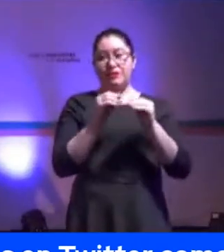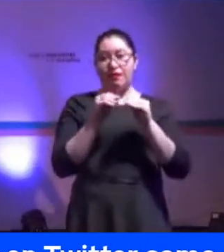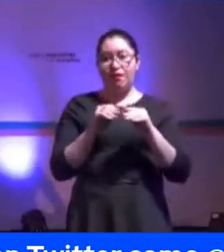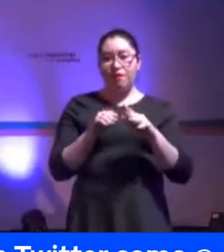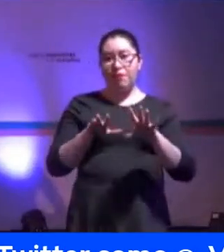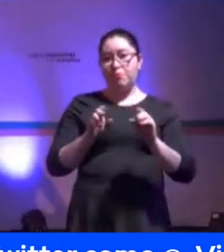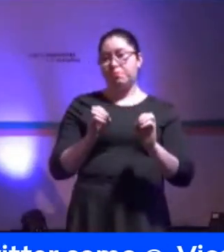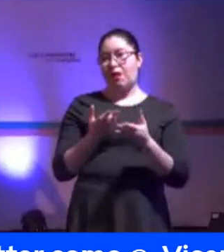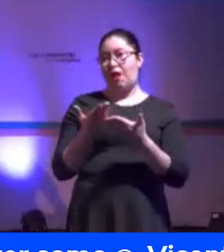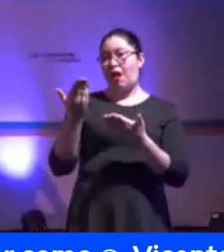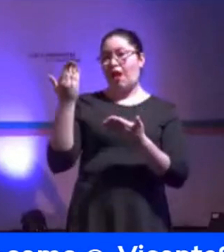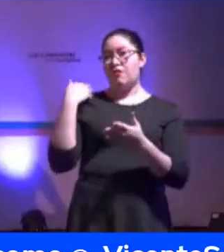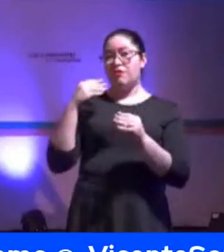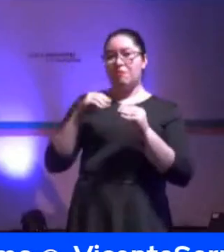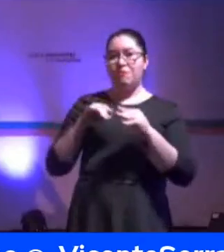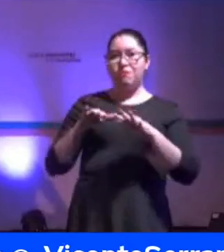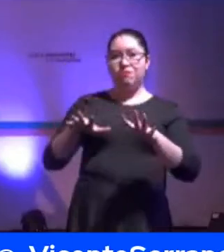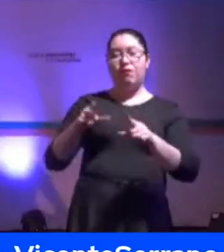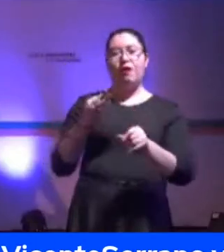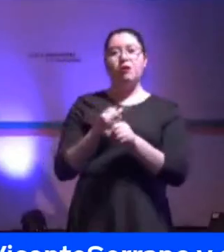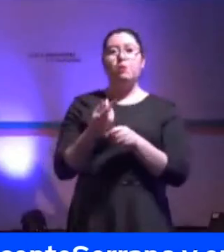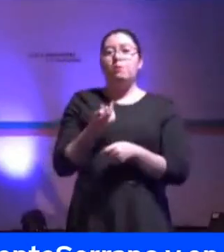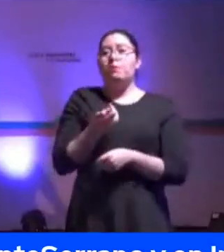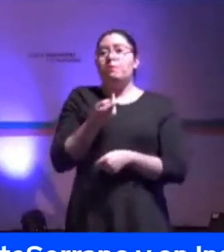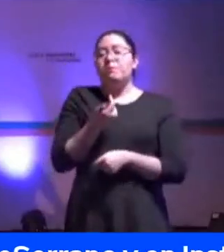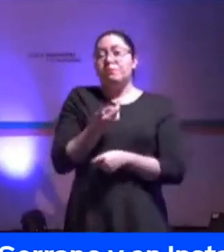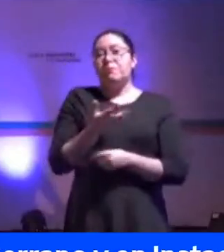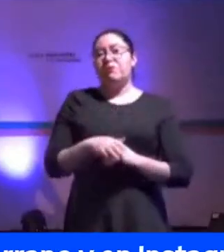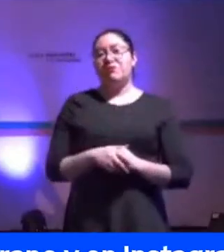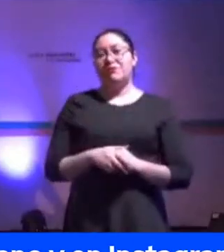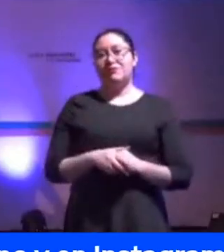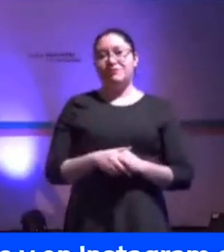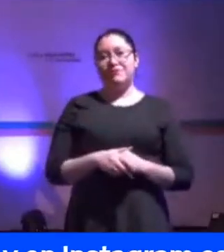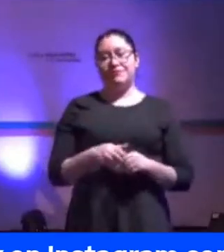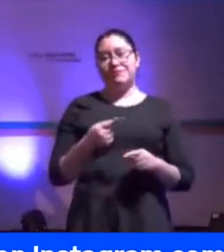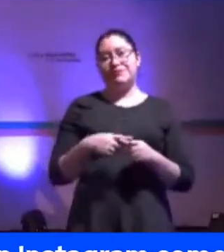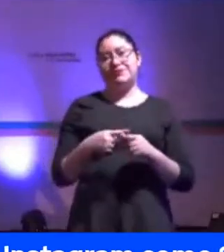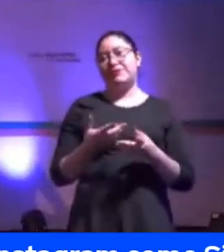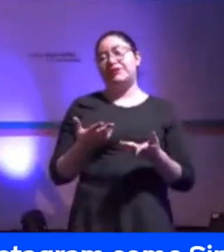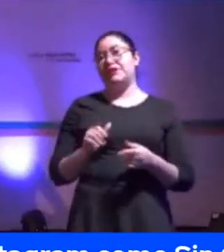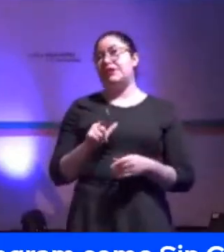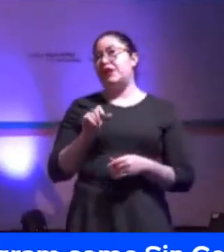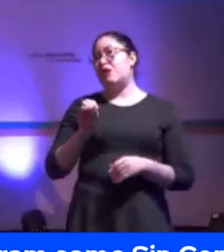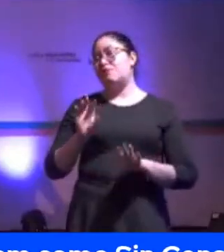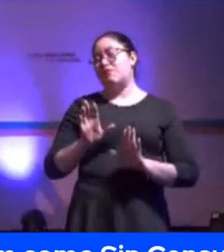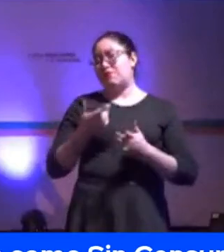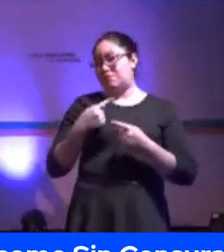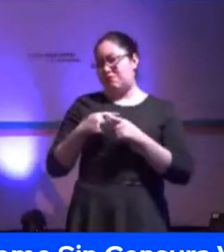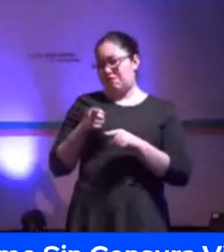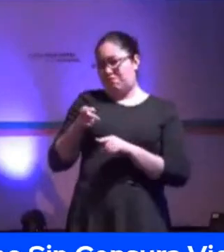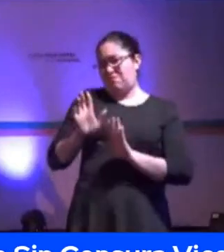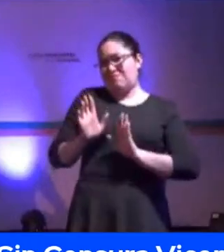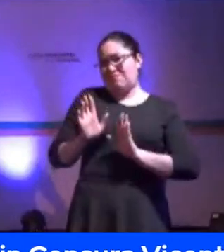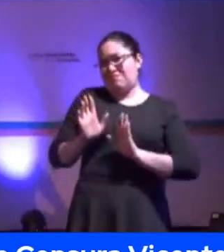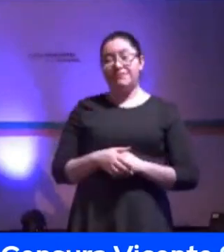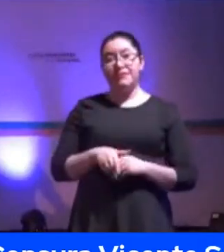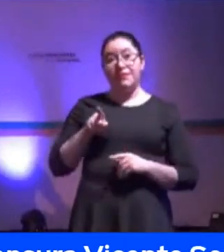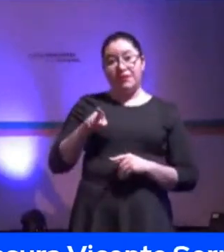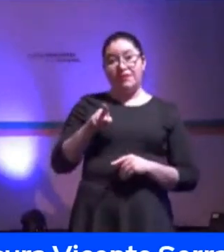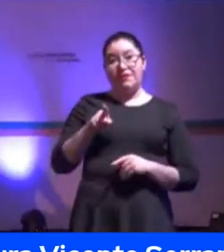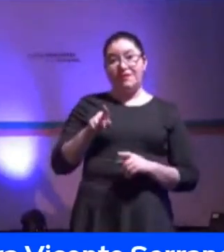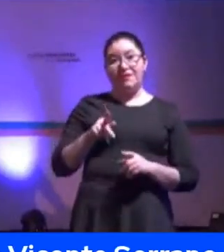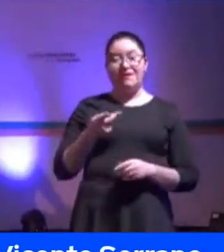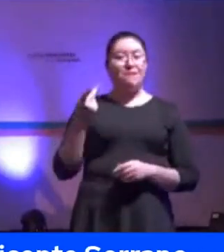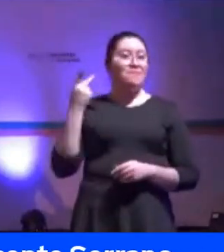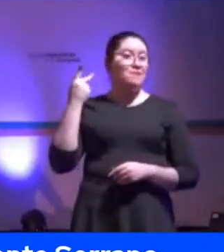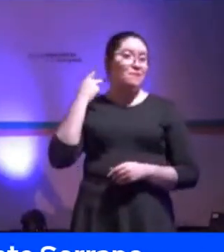antes tenían, no es por decir Luis Cárdenas, ¿quién se iba a referir a él? Ese tipo de